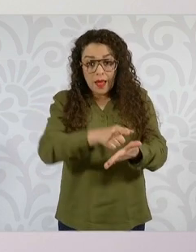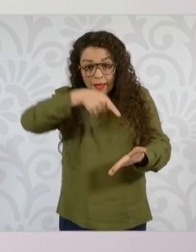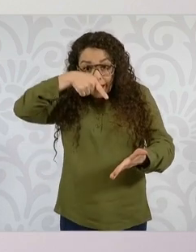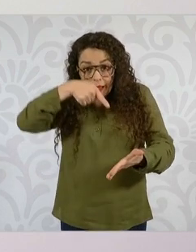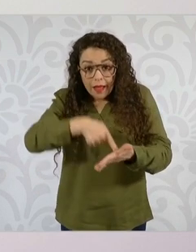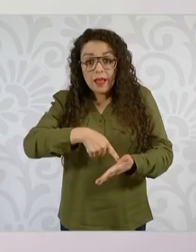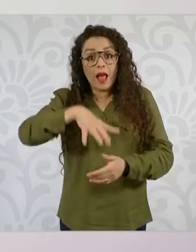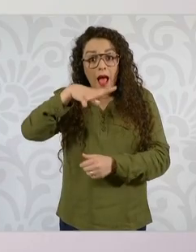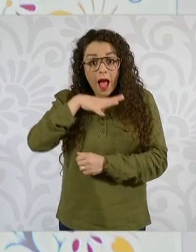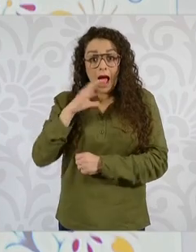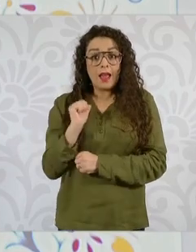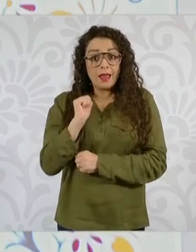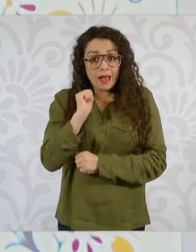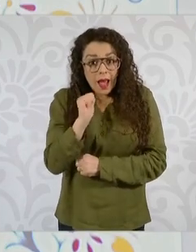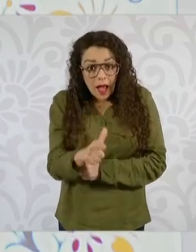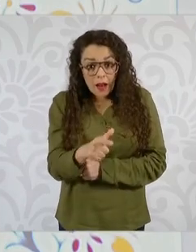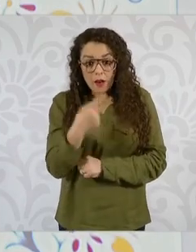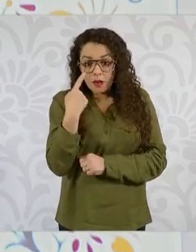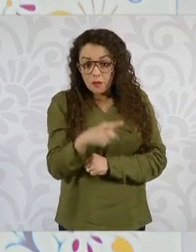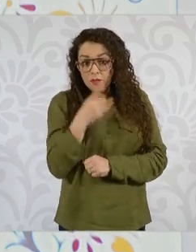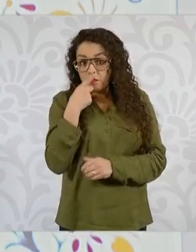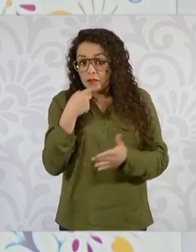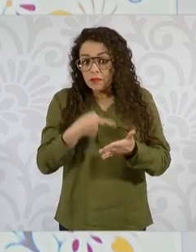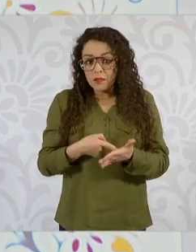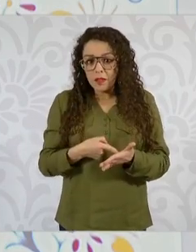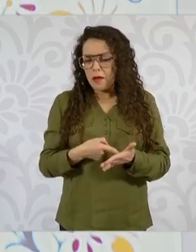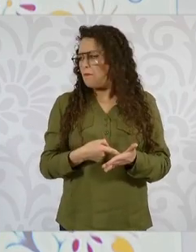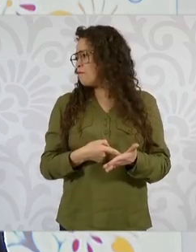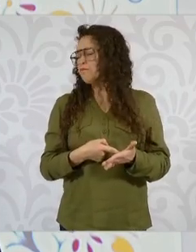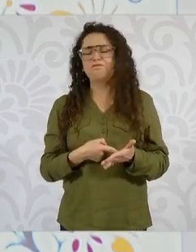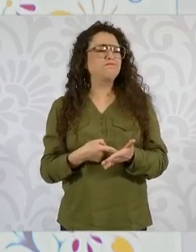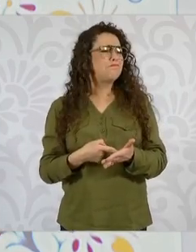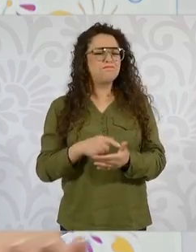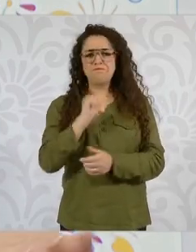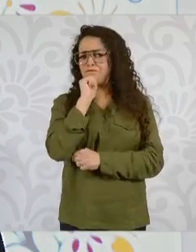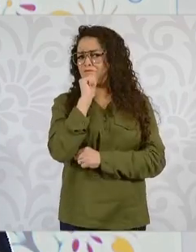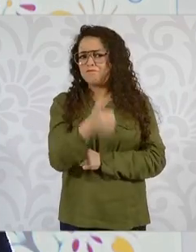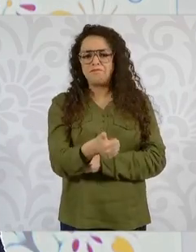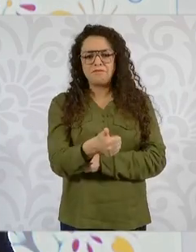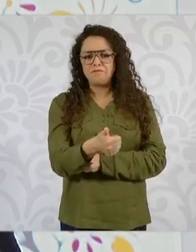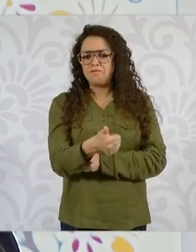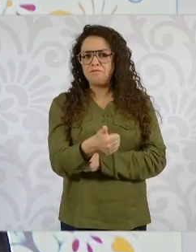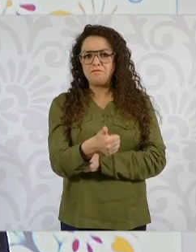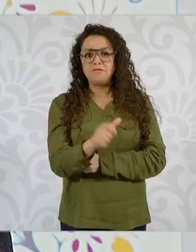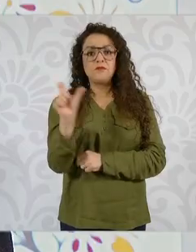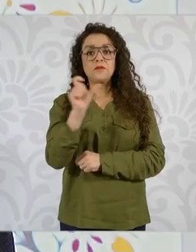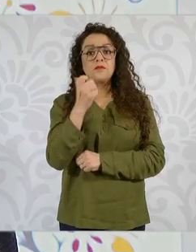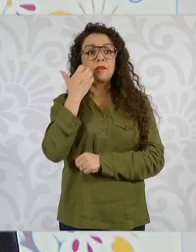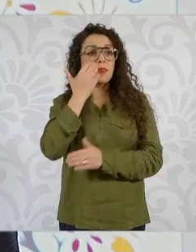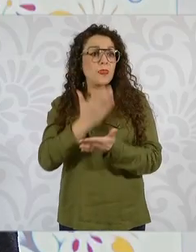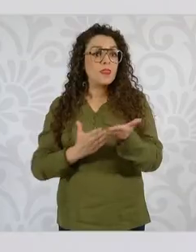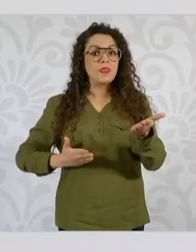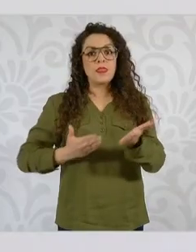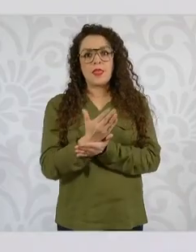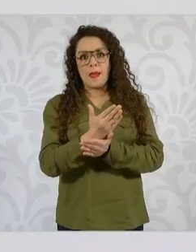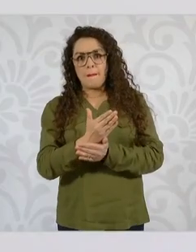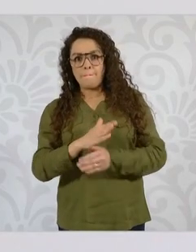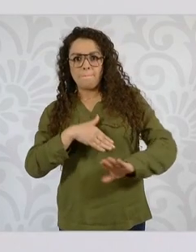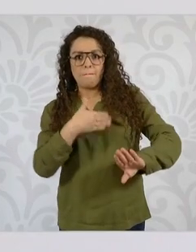es que no tiene sustento jurídico hasta un golpe de Estado tiene que construirse aunque no sea